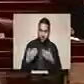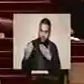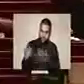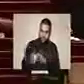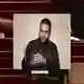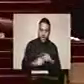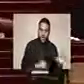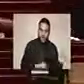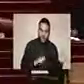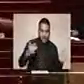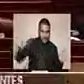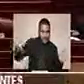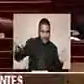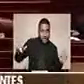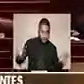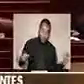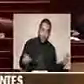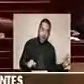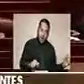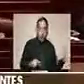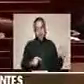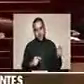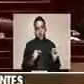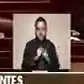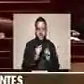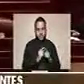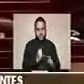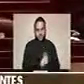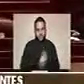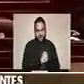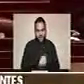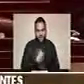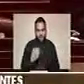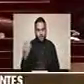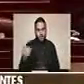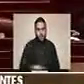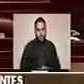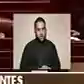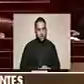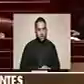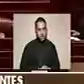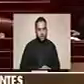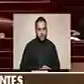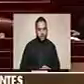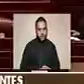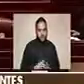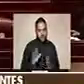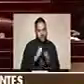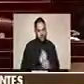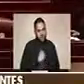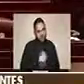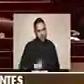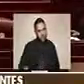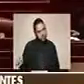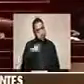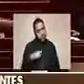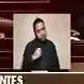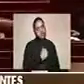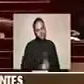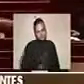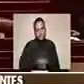que el representante Federico termine el uso de la palabra. Con mucho gusto luego hablamos, pero por favor les pido un poco